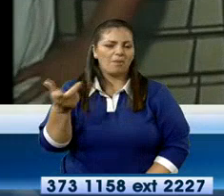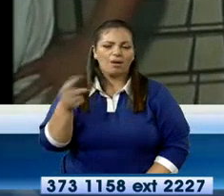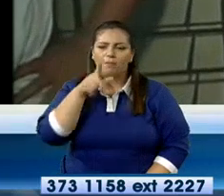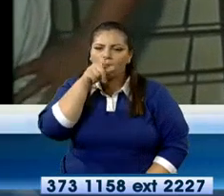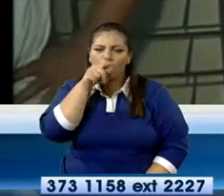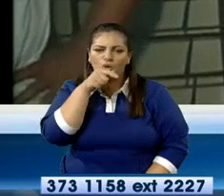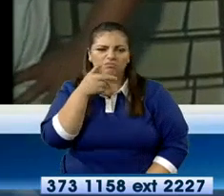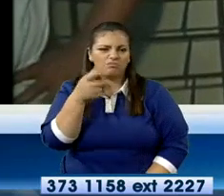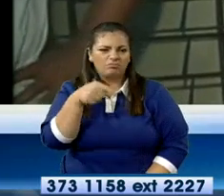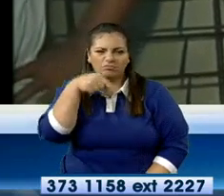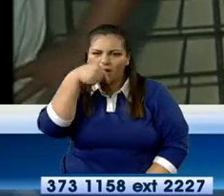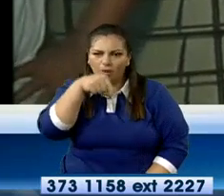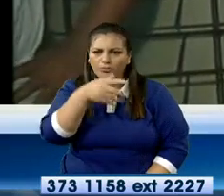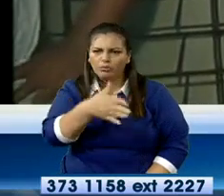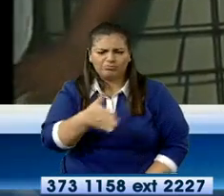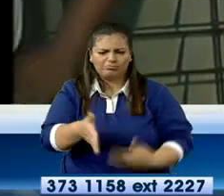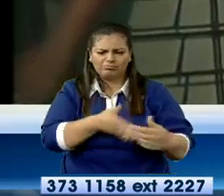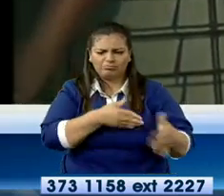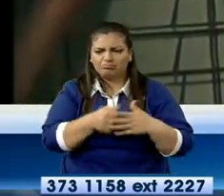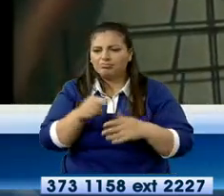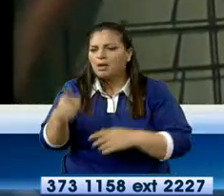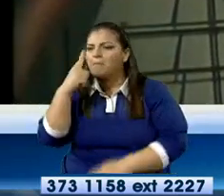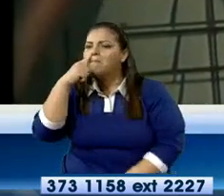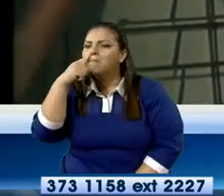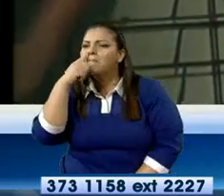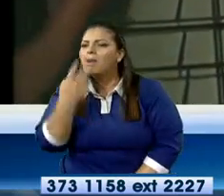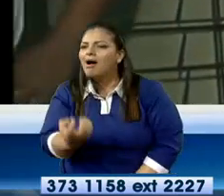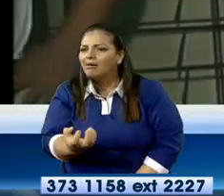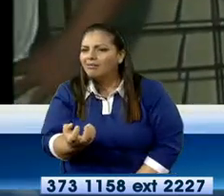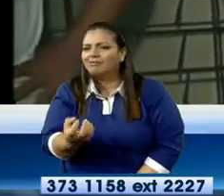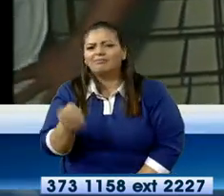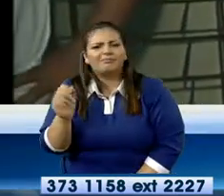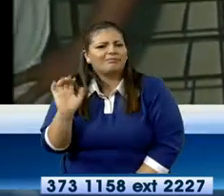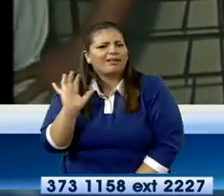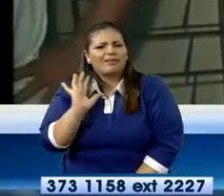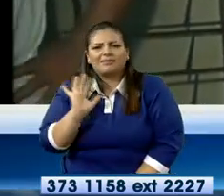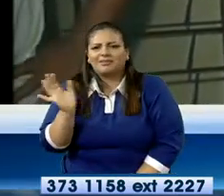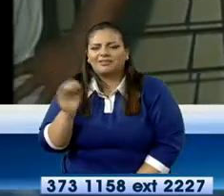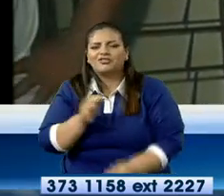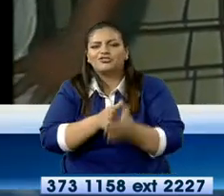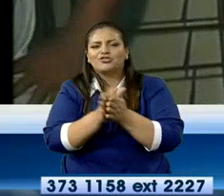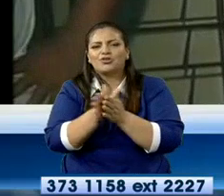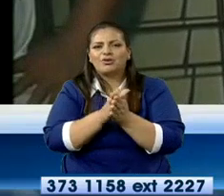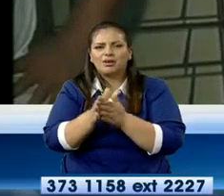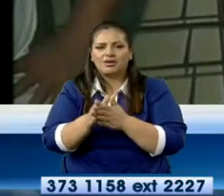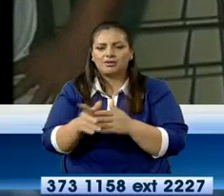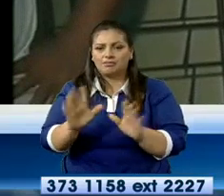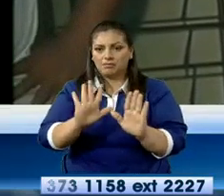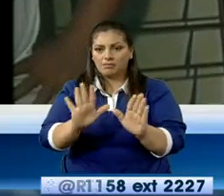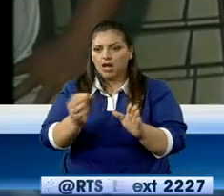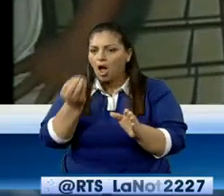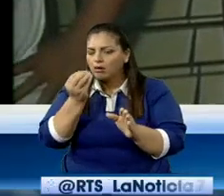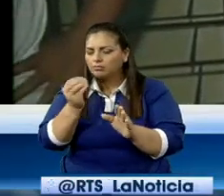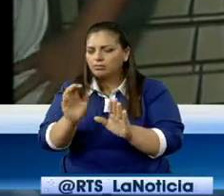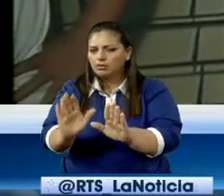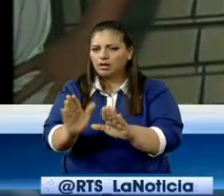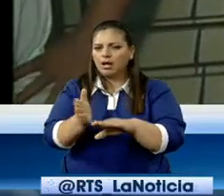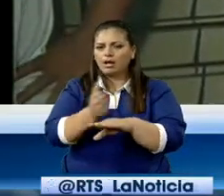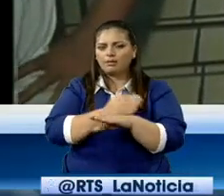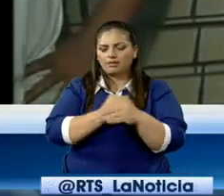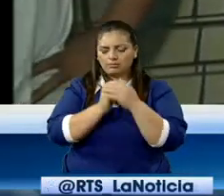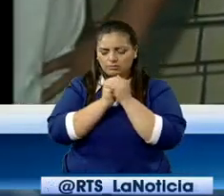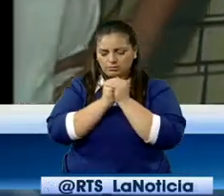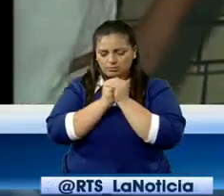té, con un cafecito, lo que sea, lo importante es compartir. Y en familia, cuando se lo esté comiendo, haga una oración para que esas bendiciones